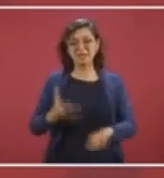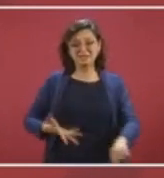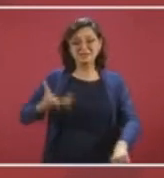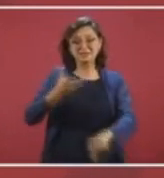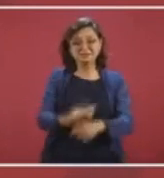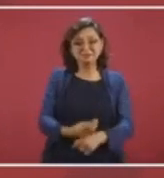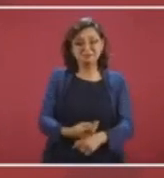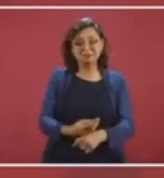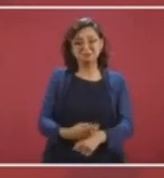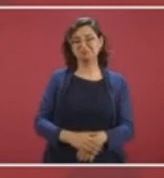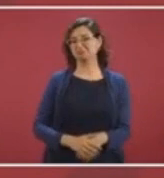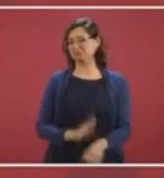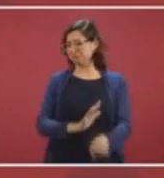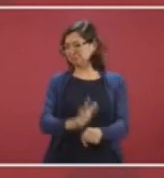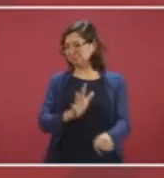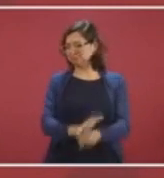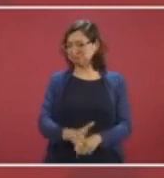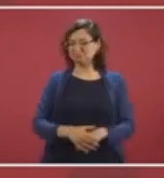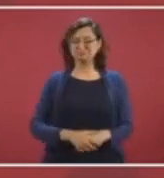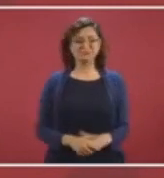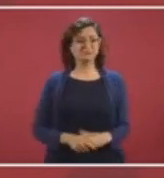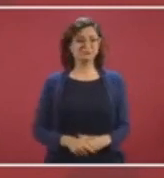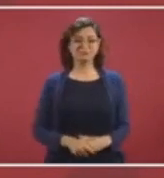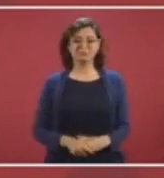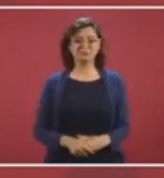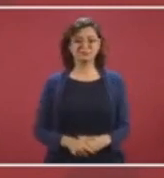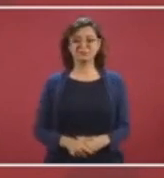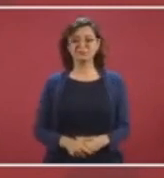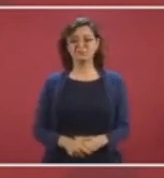agregar más? Decirle a